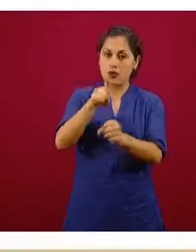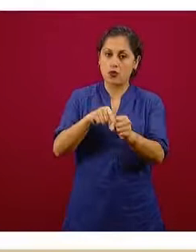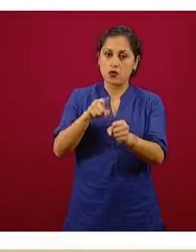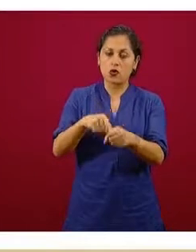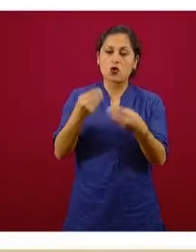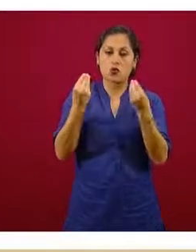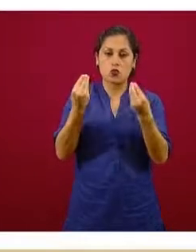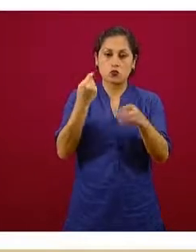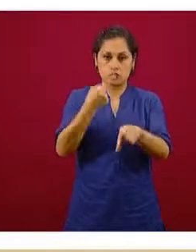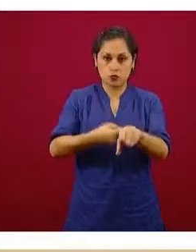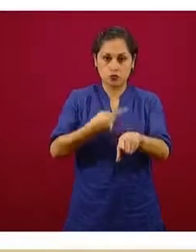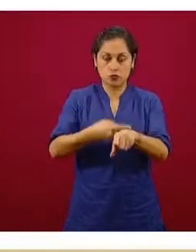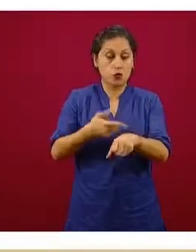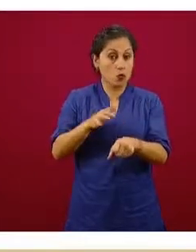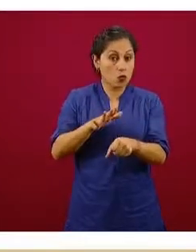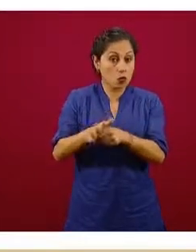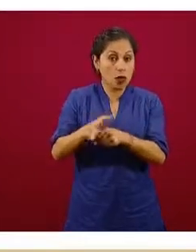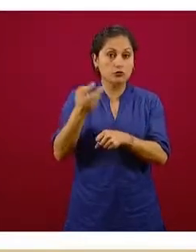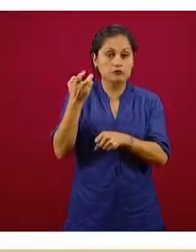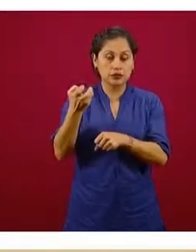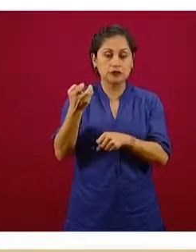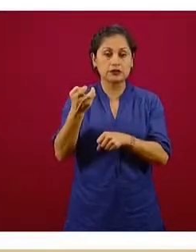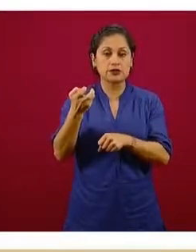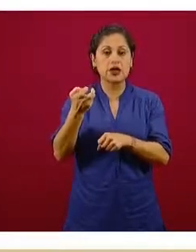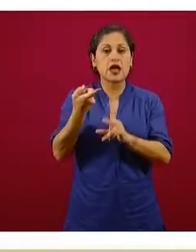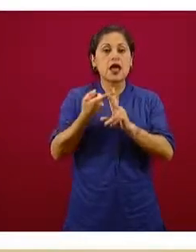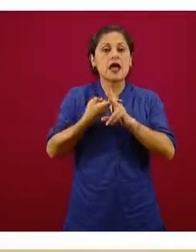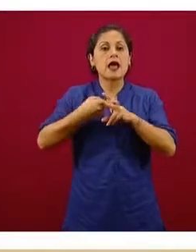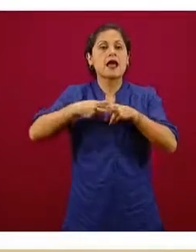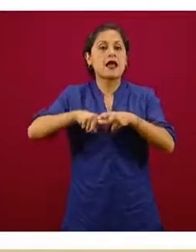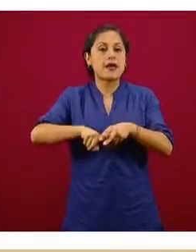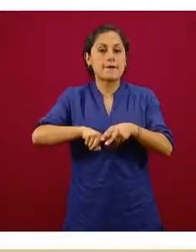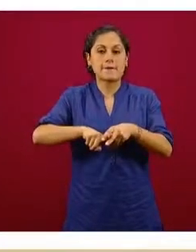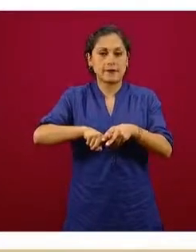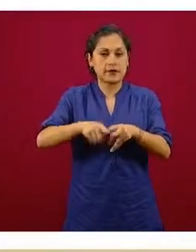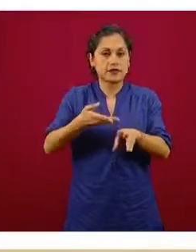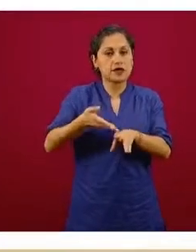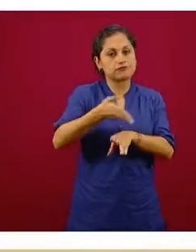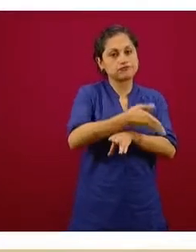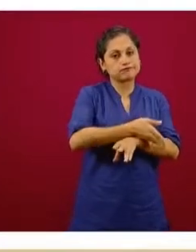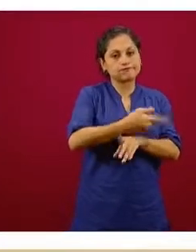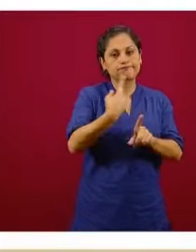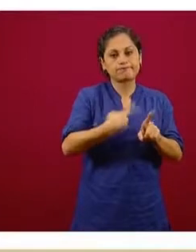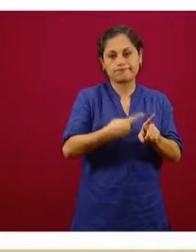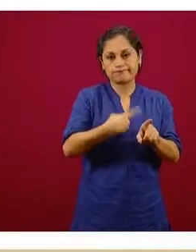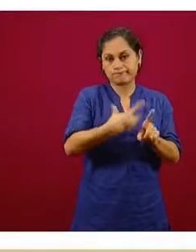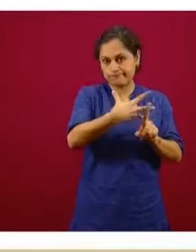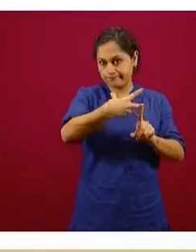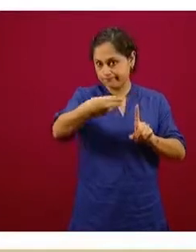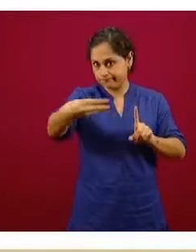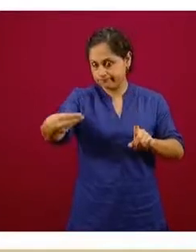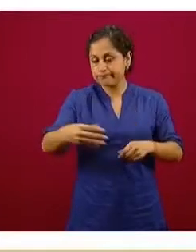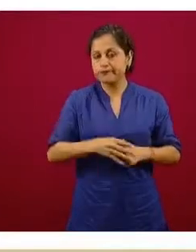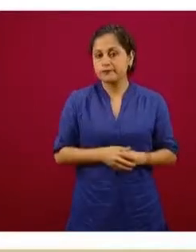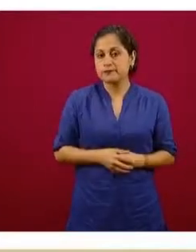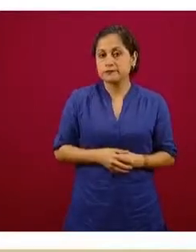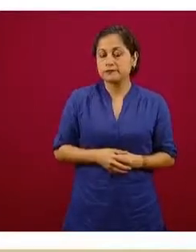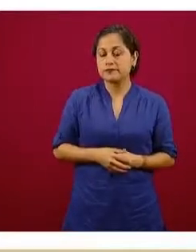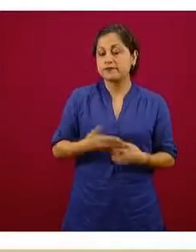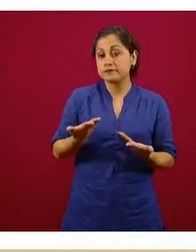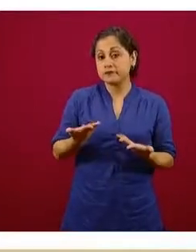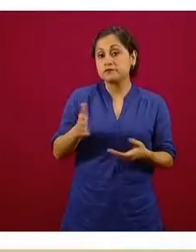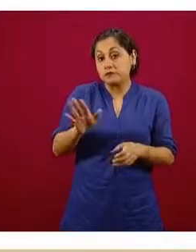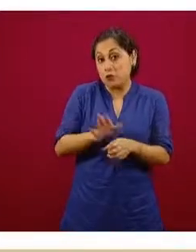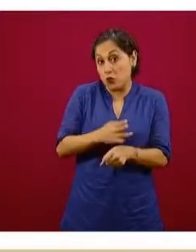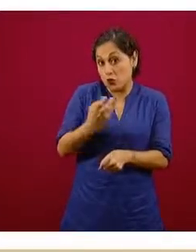rango. Y bueno, son las entidades también que iniciaron de manera temprana con la transmisión y que también en base a la cantidad de población